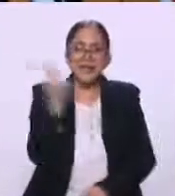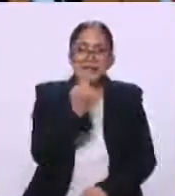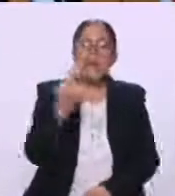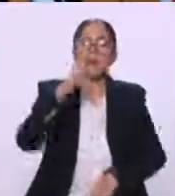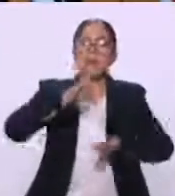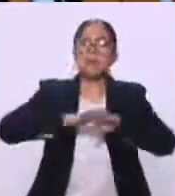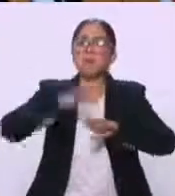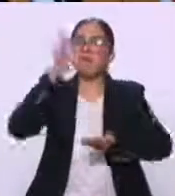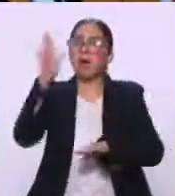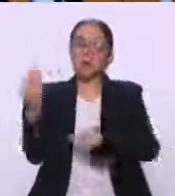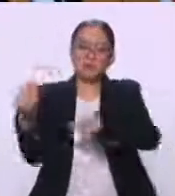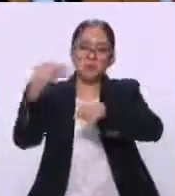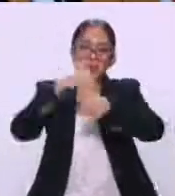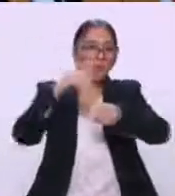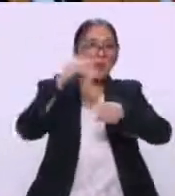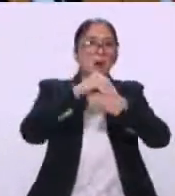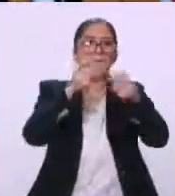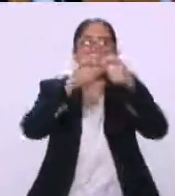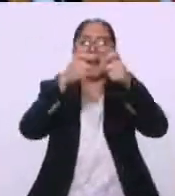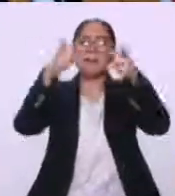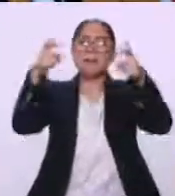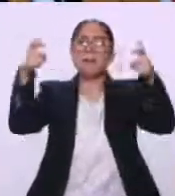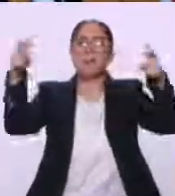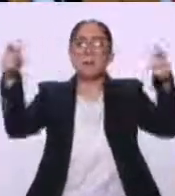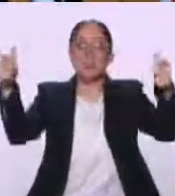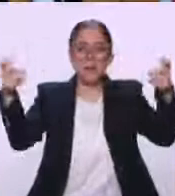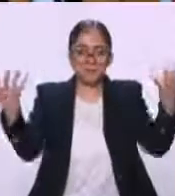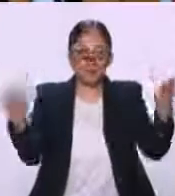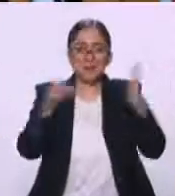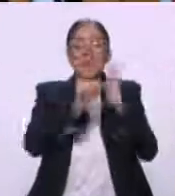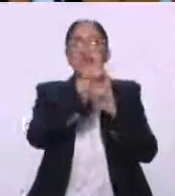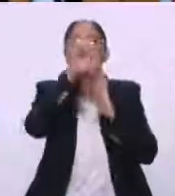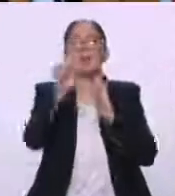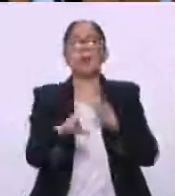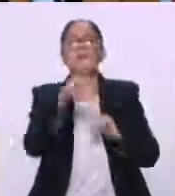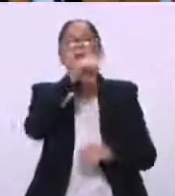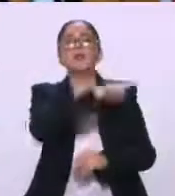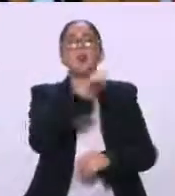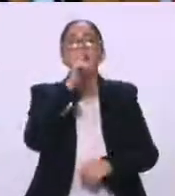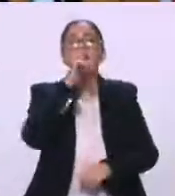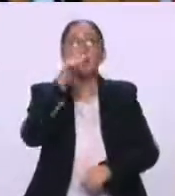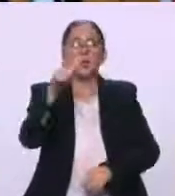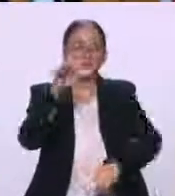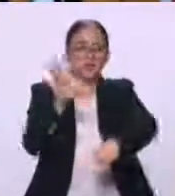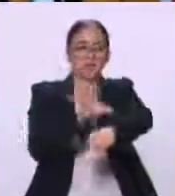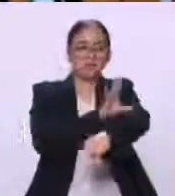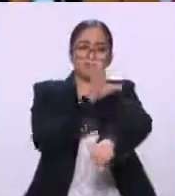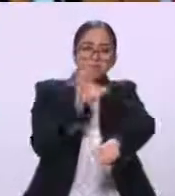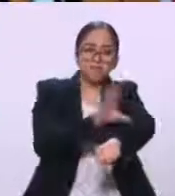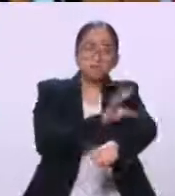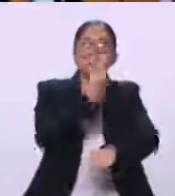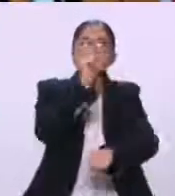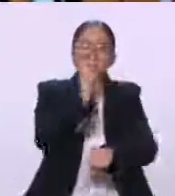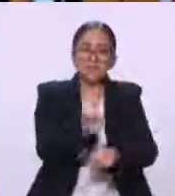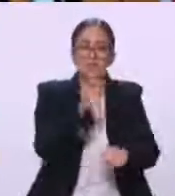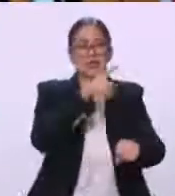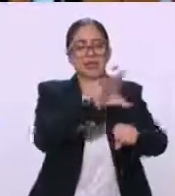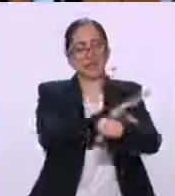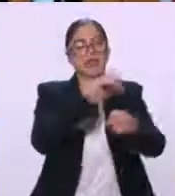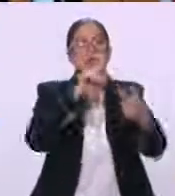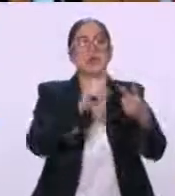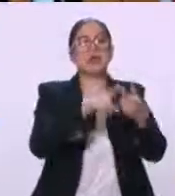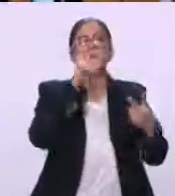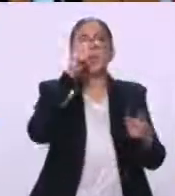masivo. Sucede que las centrales eléctricas, eólicas y fotovoltaicas, energía solar, poseen características